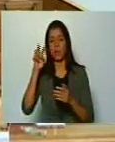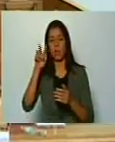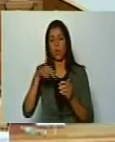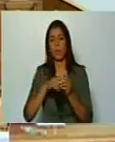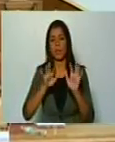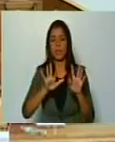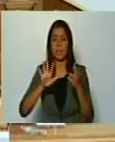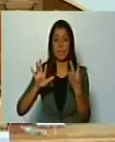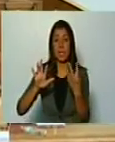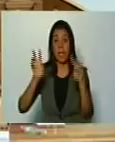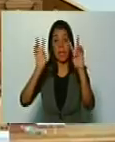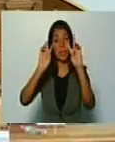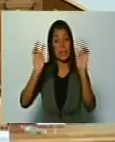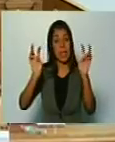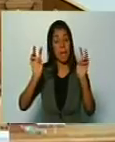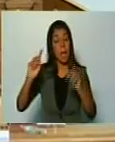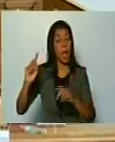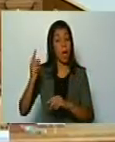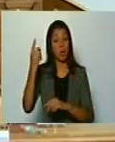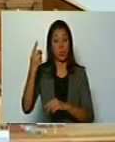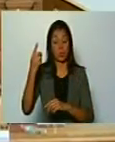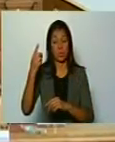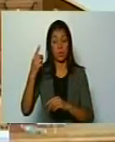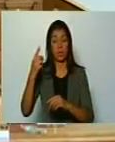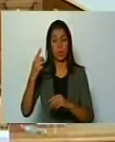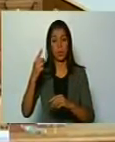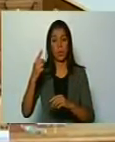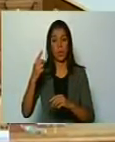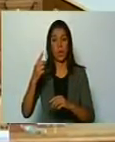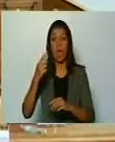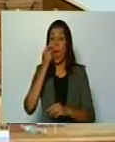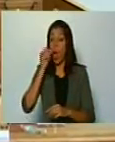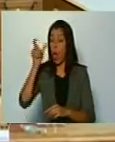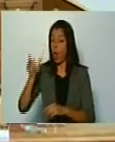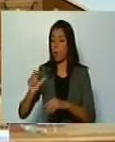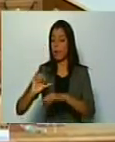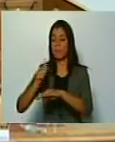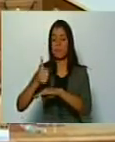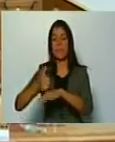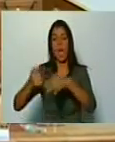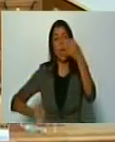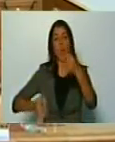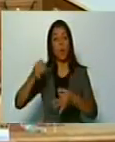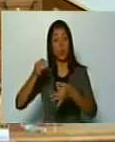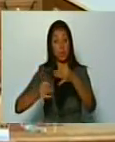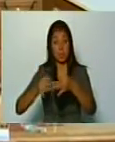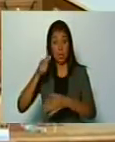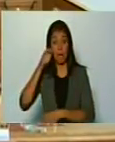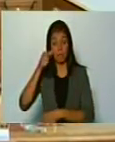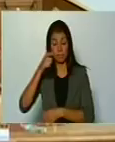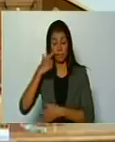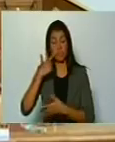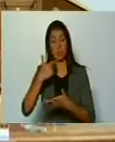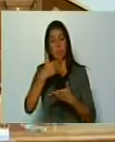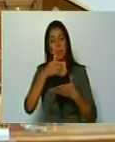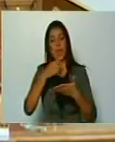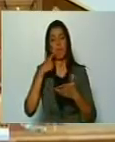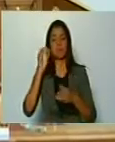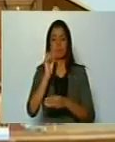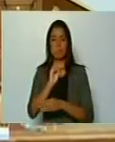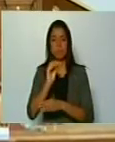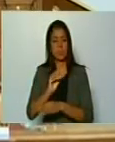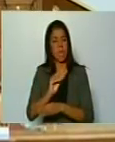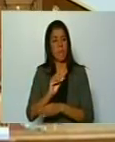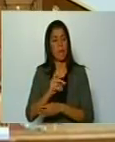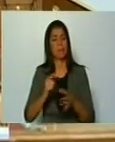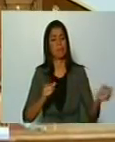2017, como punto único, una comunicación suscrita por el presidente del Tribunal Supremo de Justicia, magistrado Michael Moreno, para dar continuidad al